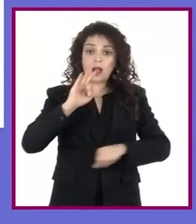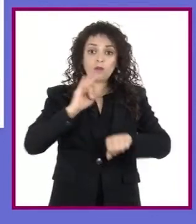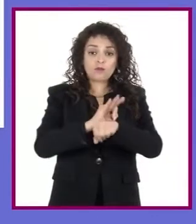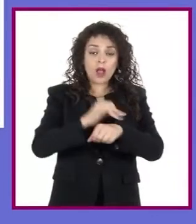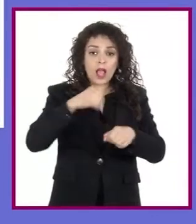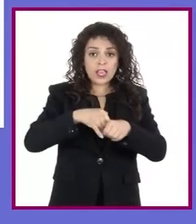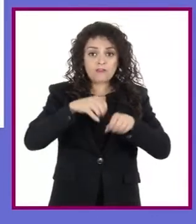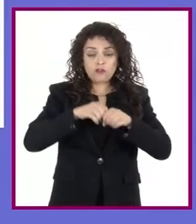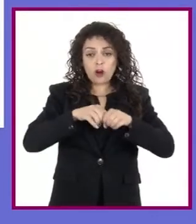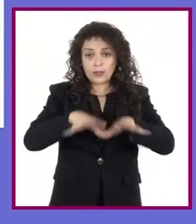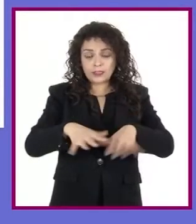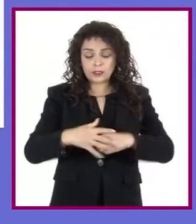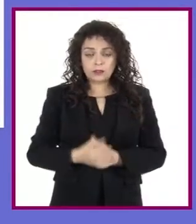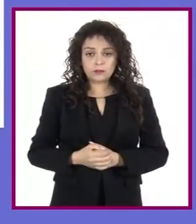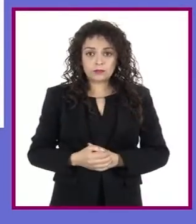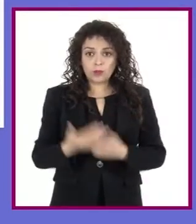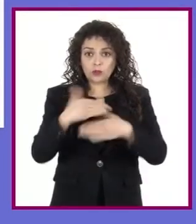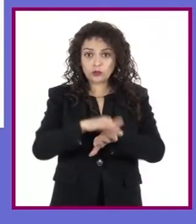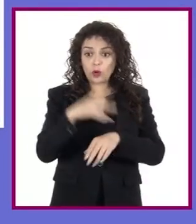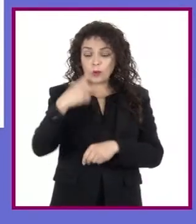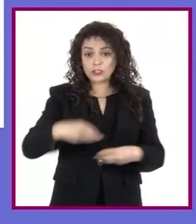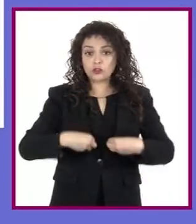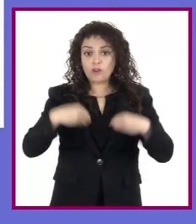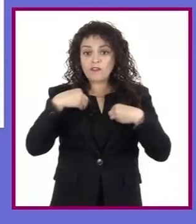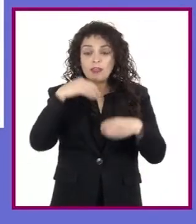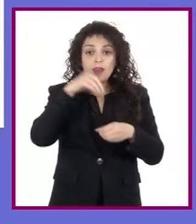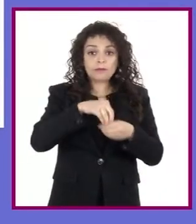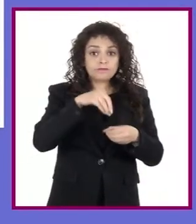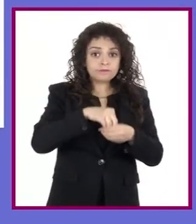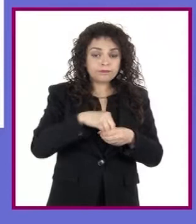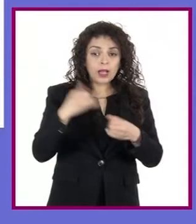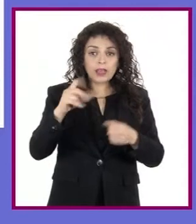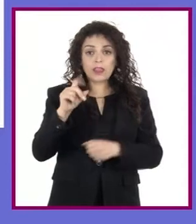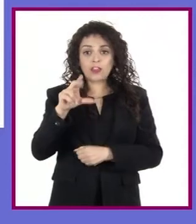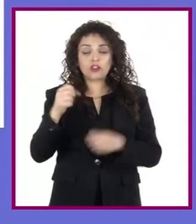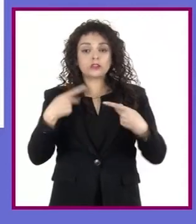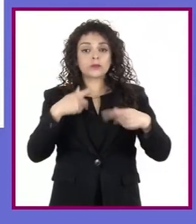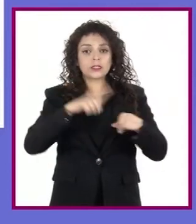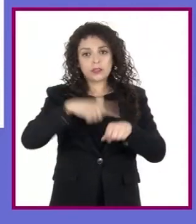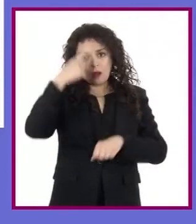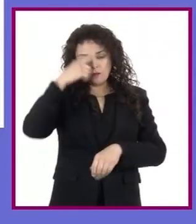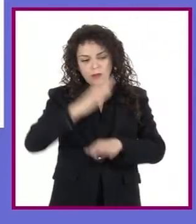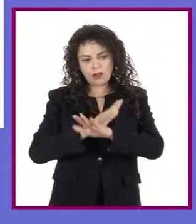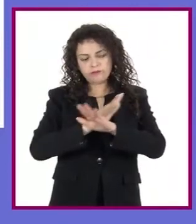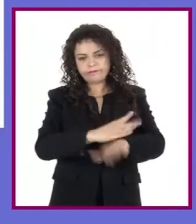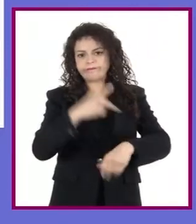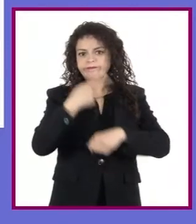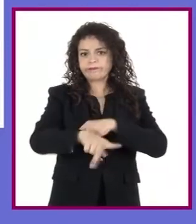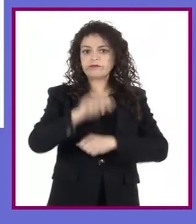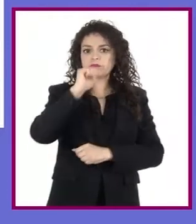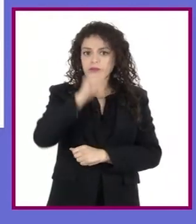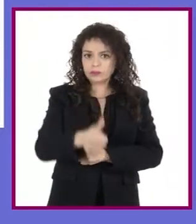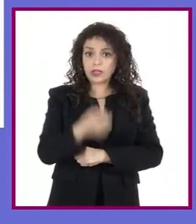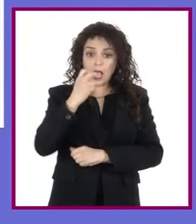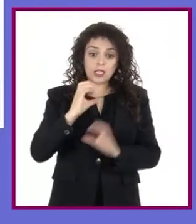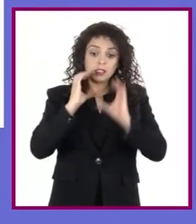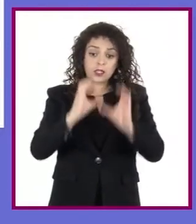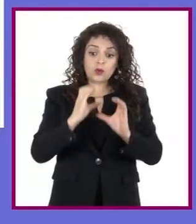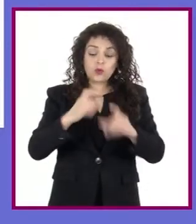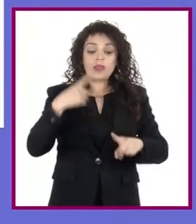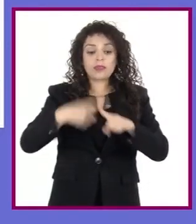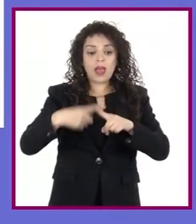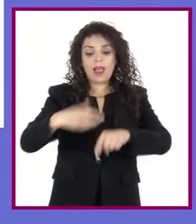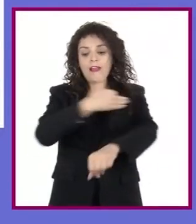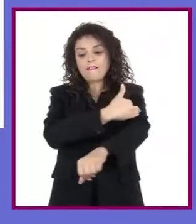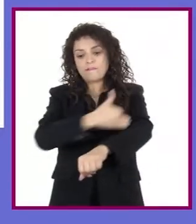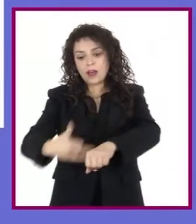información, referente a la vida privada y los datos personales contra riesgos, la cual incluye el cuidado de parte de las familias, los